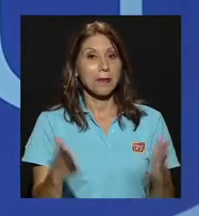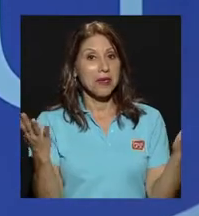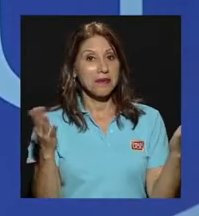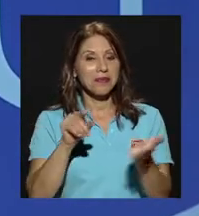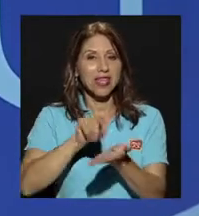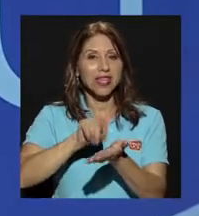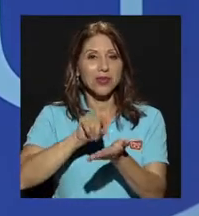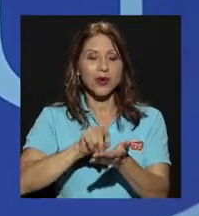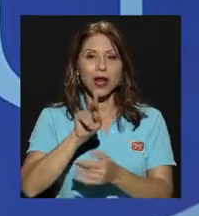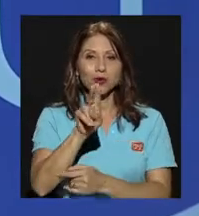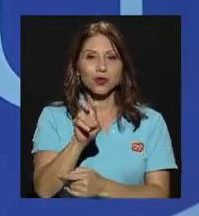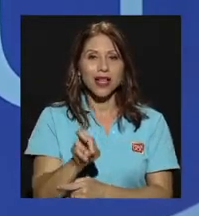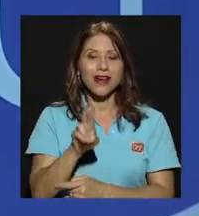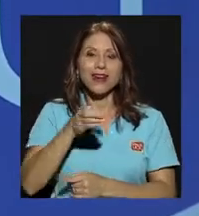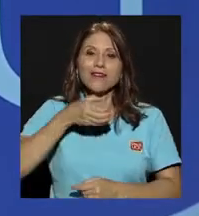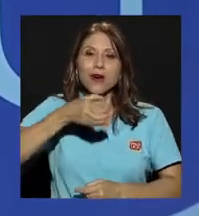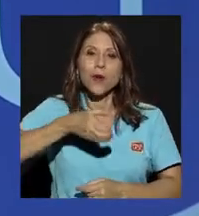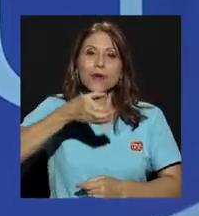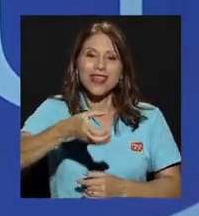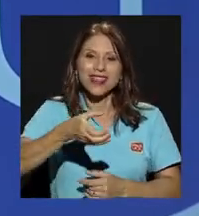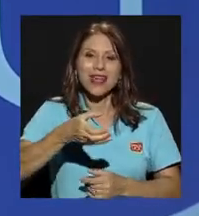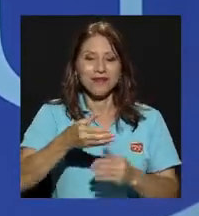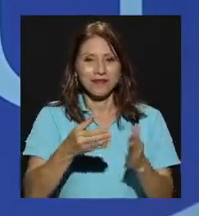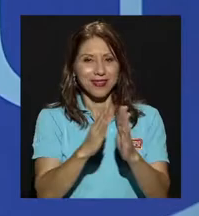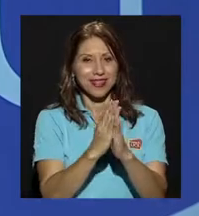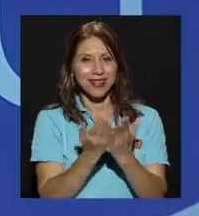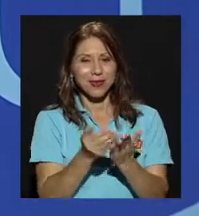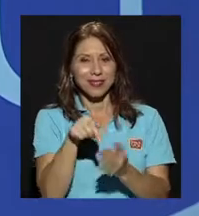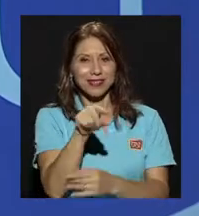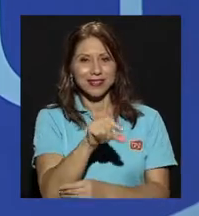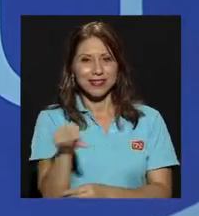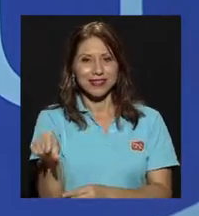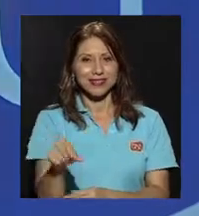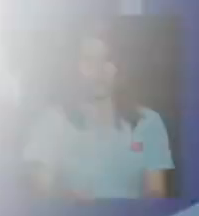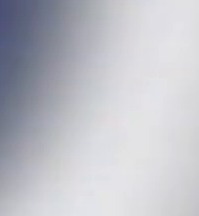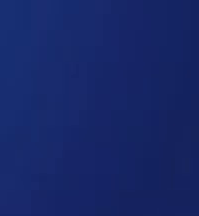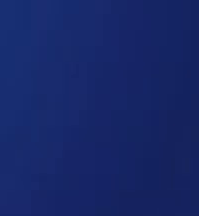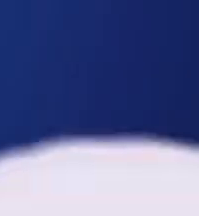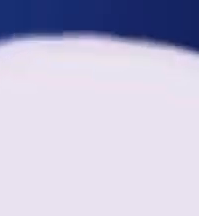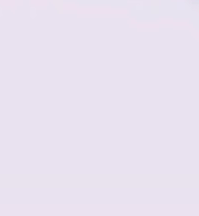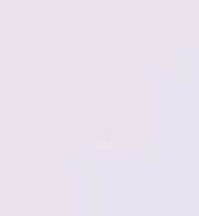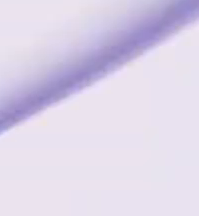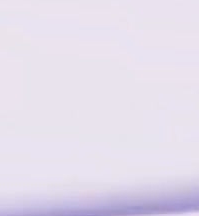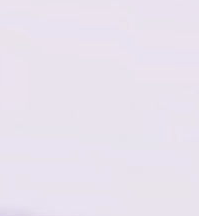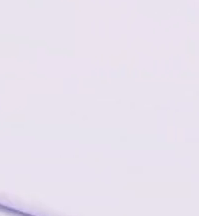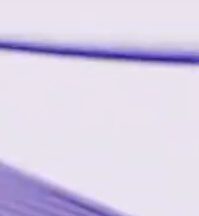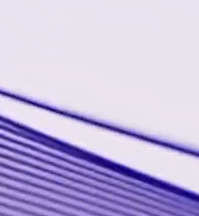Bien, y la editorial UCR nos recomienda el siguiente libro para esta semana.